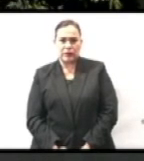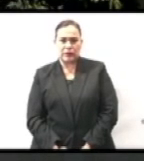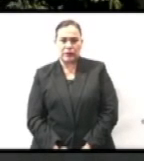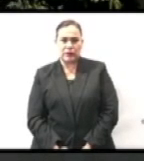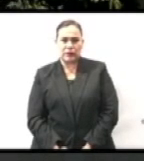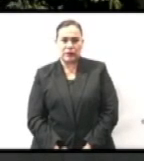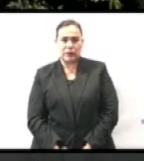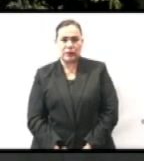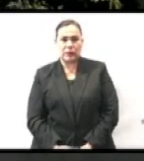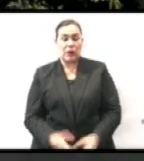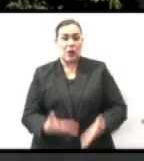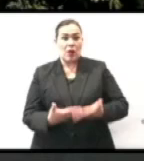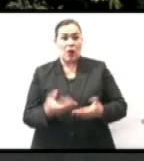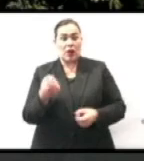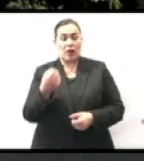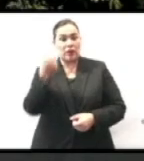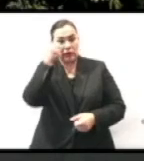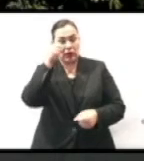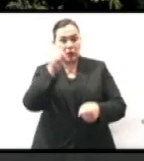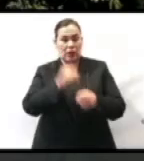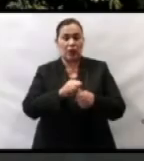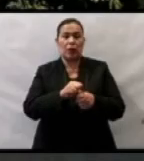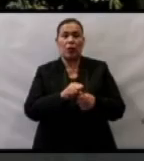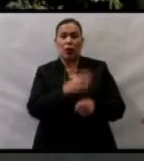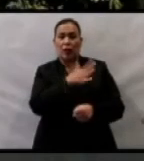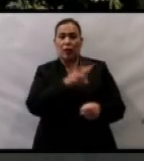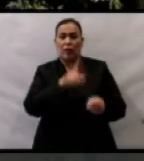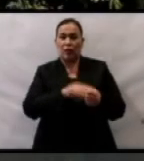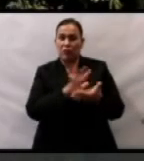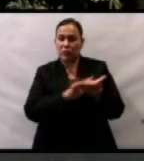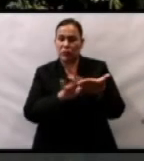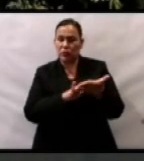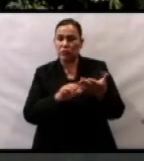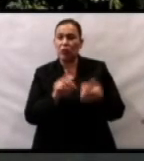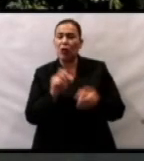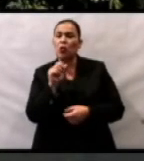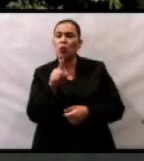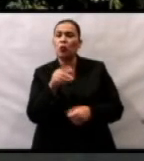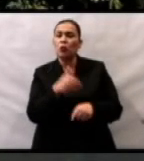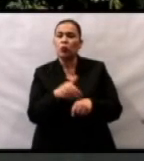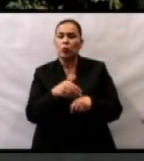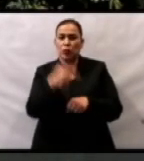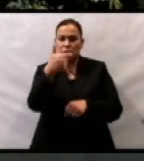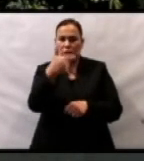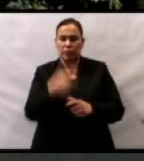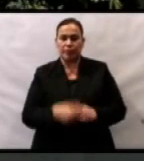Le solicito a la Secretaria General de Lectura el punto siguiente, que corresponde al punto número 7.